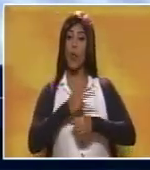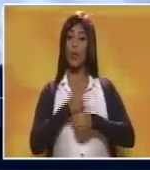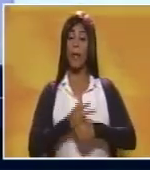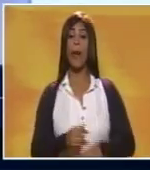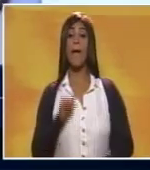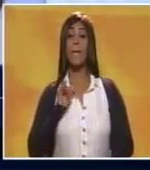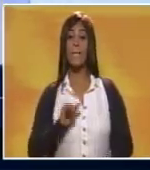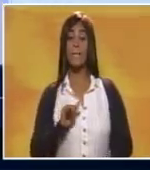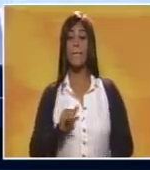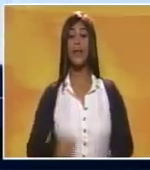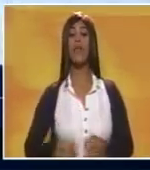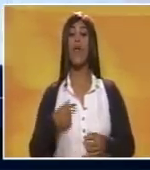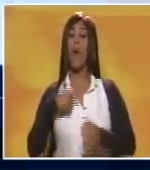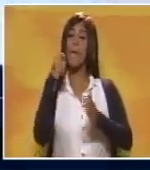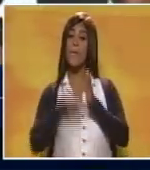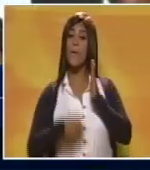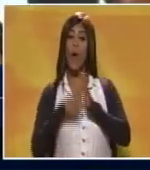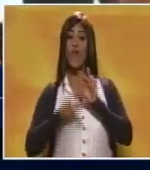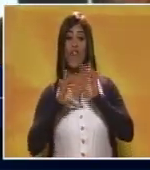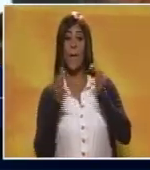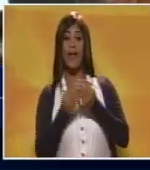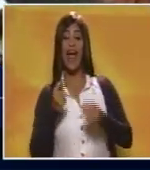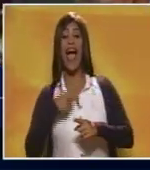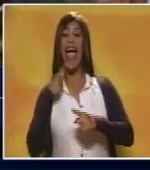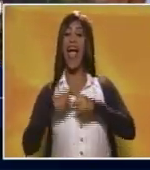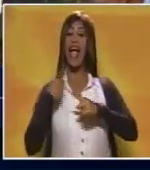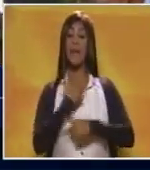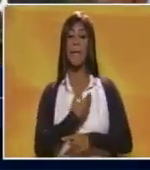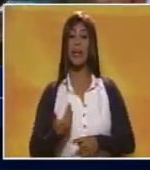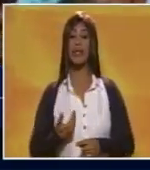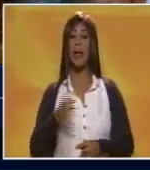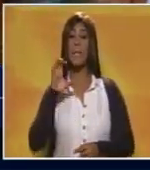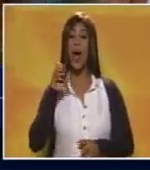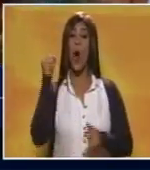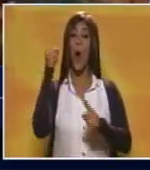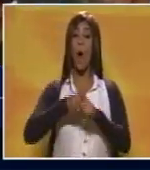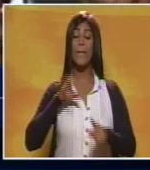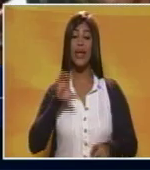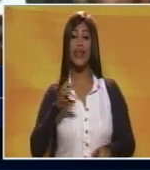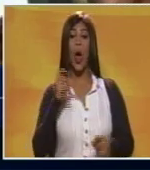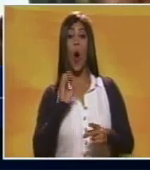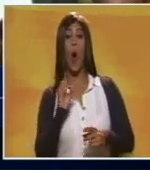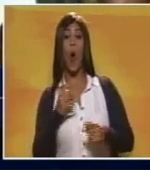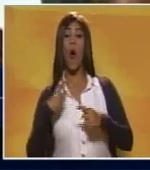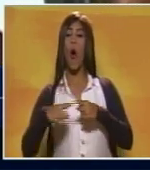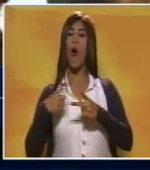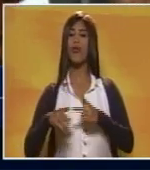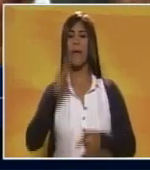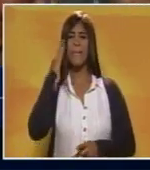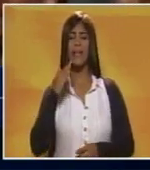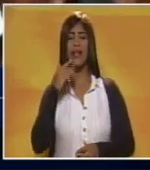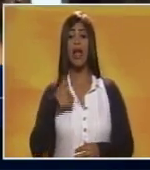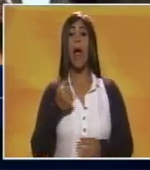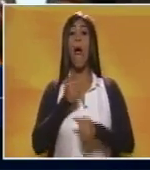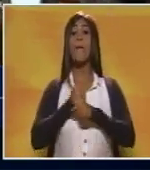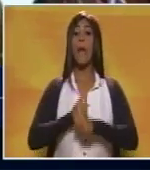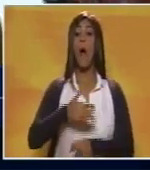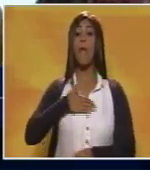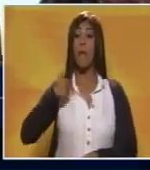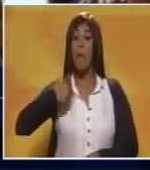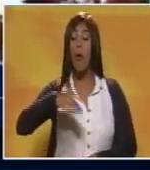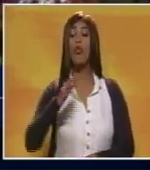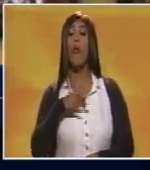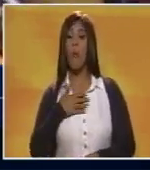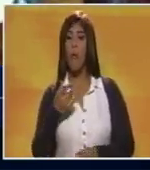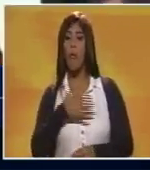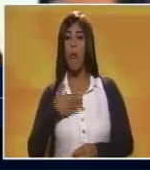donde se prohíbe que los familiares de quien hayan gobernado al país mediante golpe de Estado o azonadas militares aspiren a gobernar la